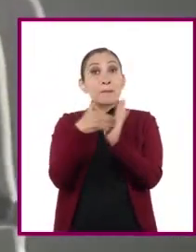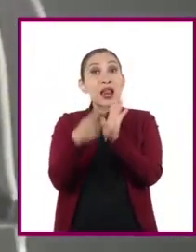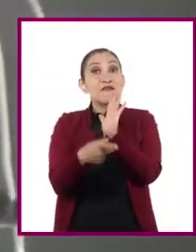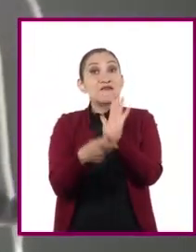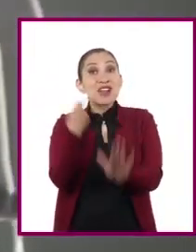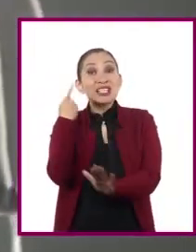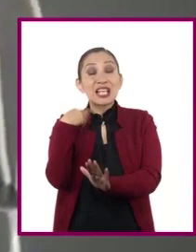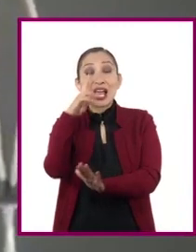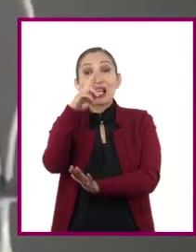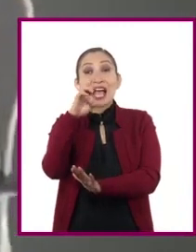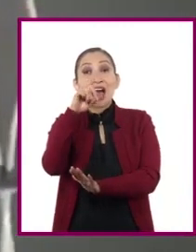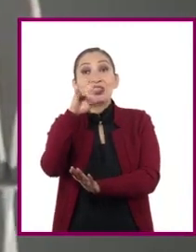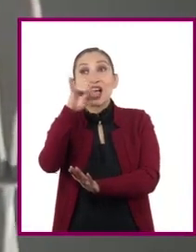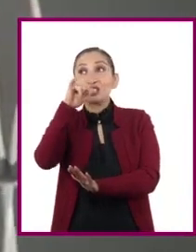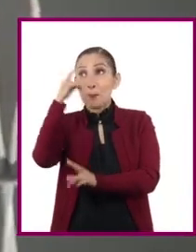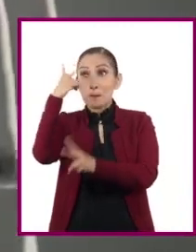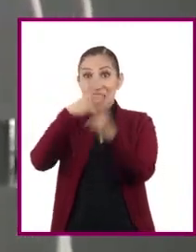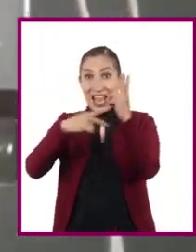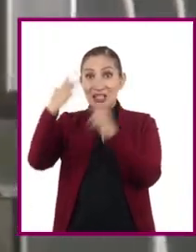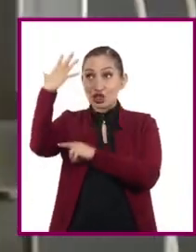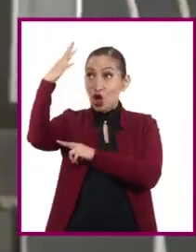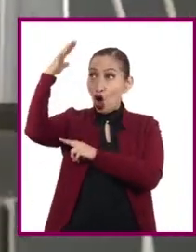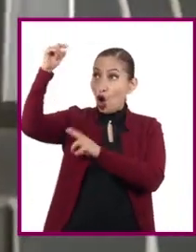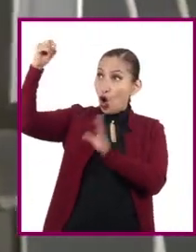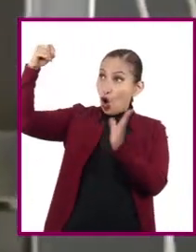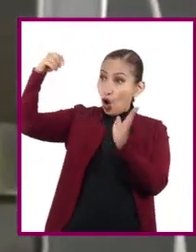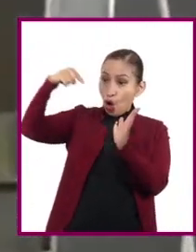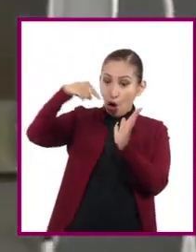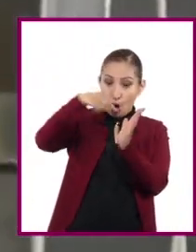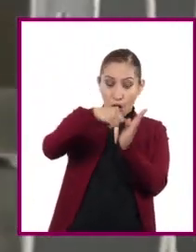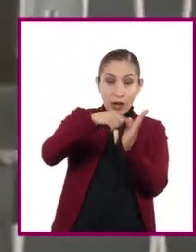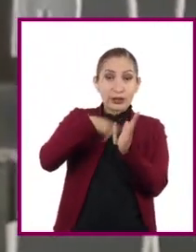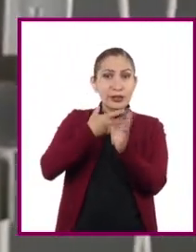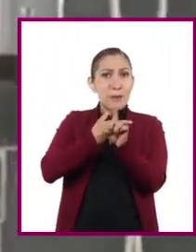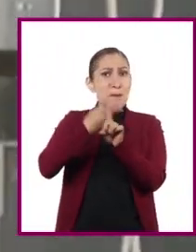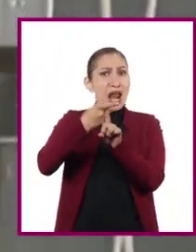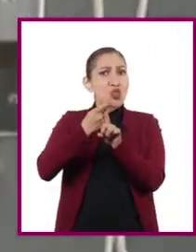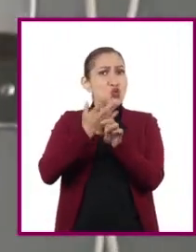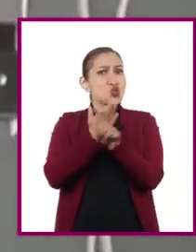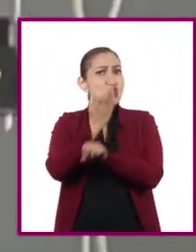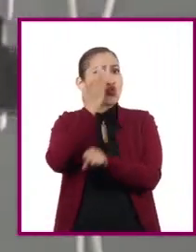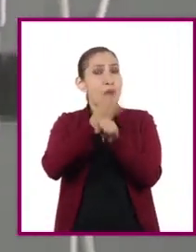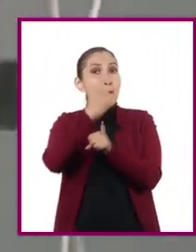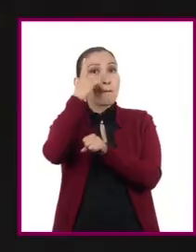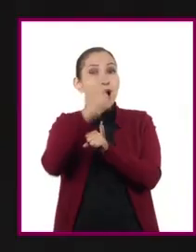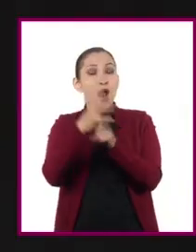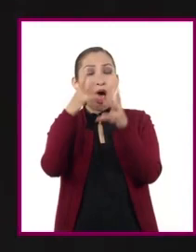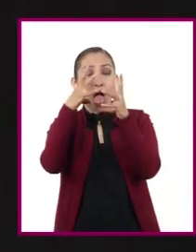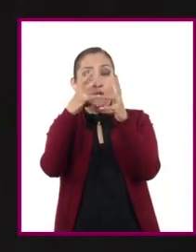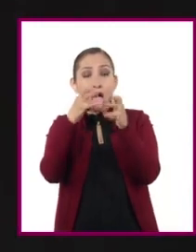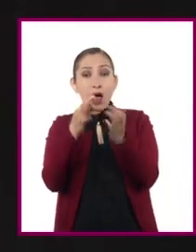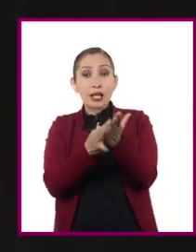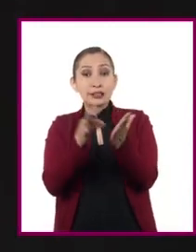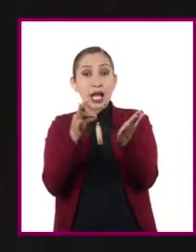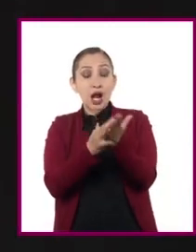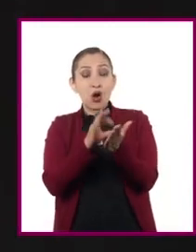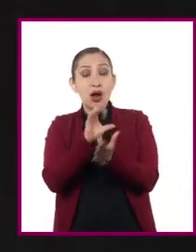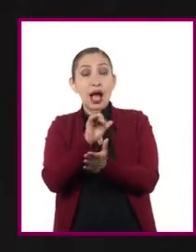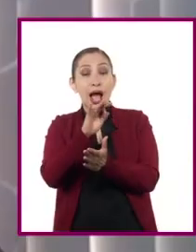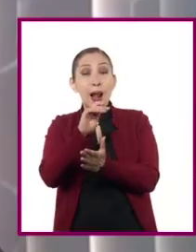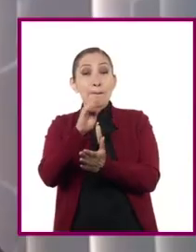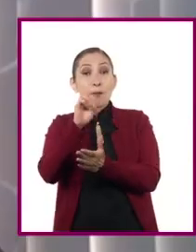12.000 veces la radiación incidente del Sol, y se consiguieron temperaturas suficientes para fundir acero al